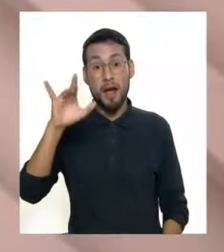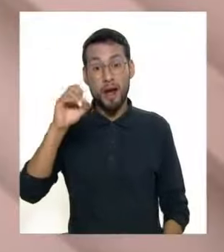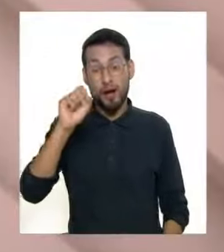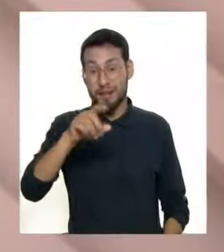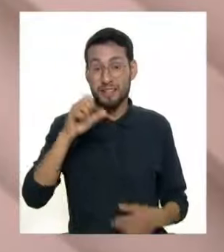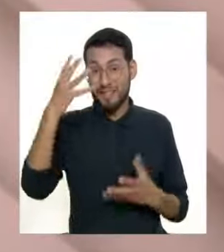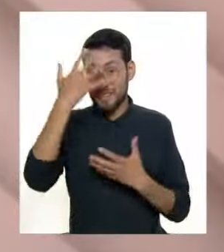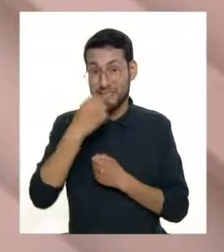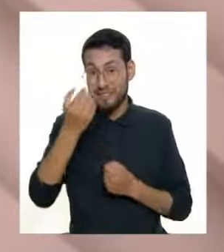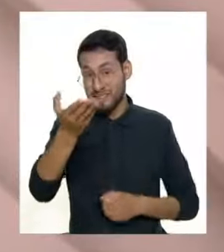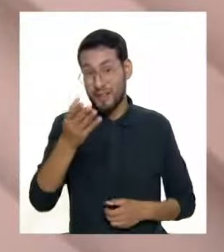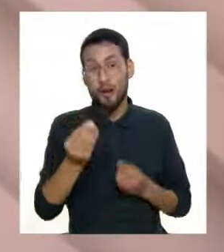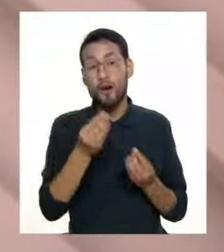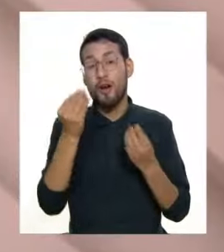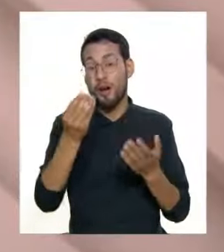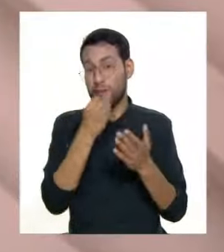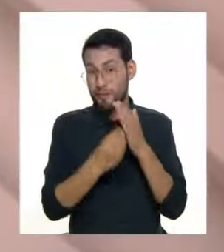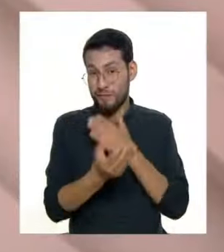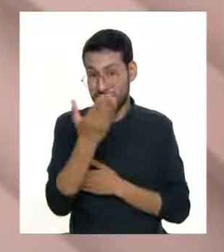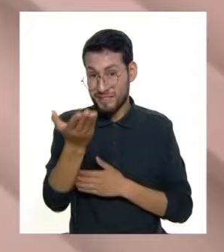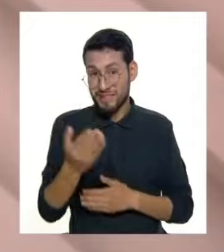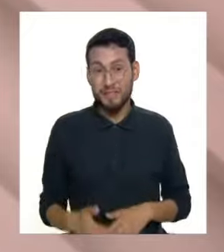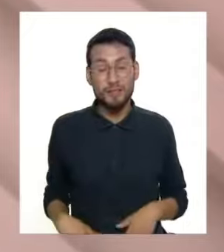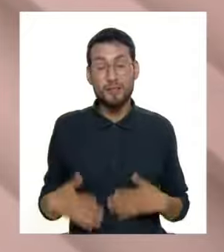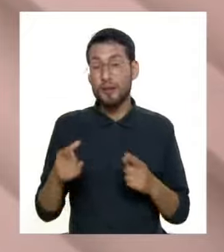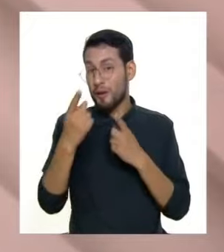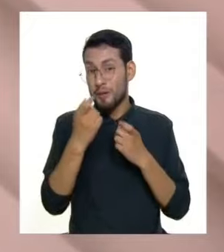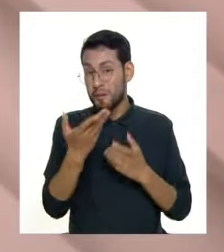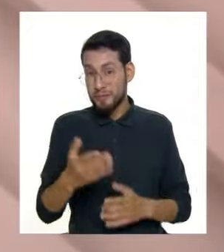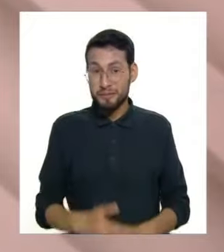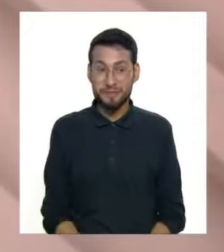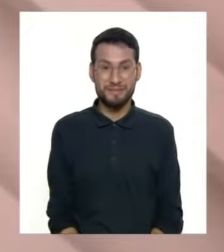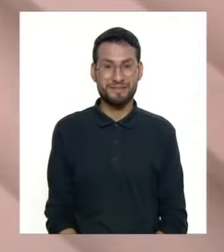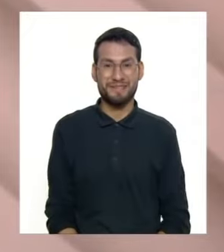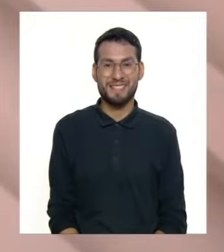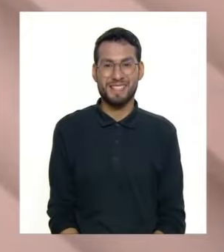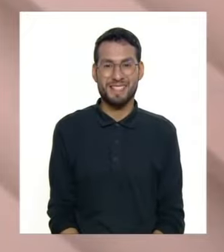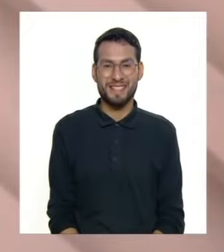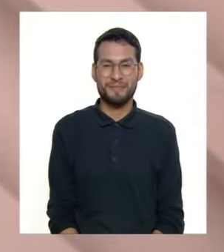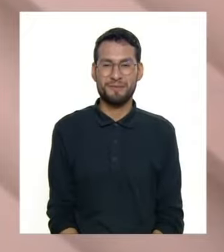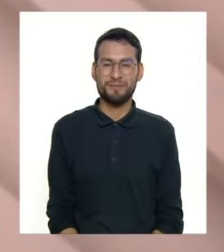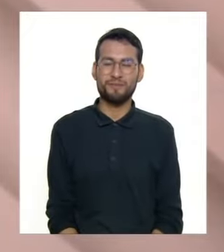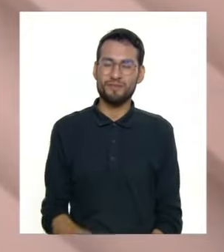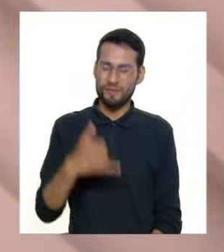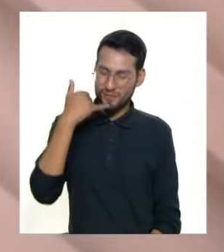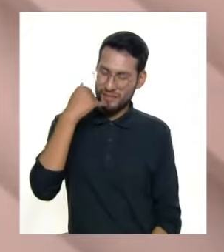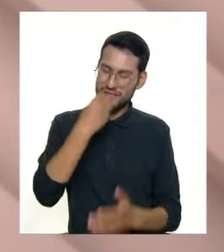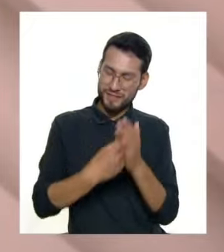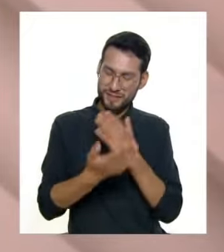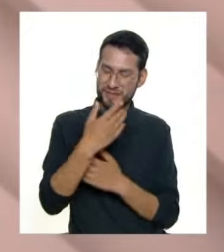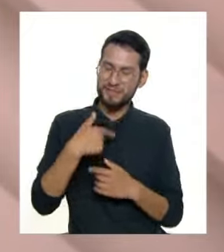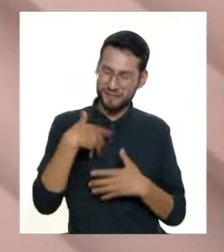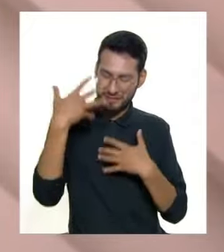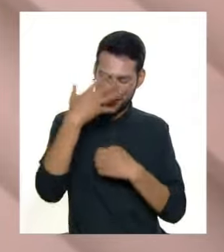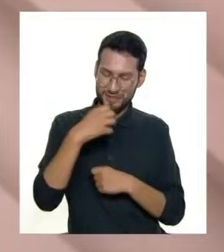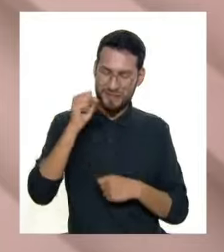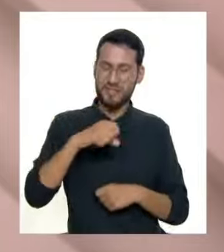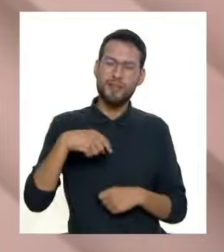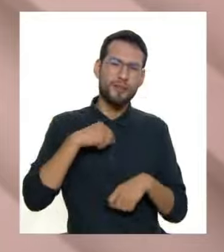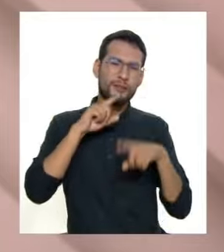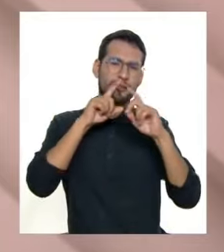de Porres. Milagritos, ¿cómo está? Buenos días. ¿Cuál es tu consulta? Buenos días, estoy llamando a San Martín de Porres. Tengo